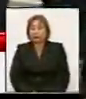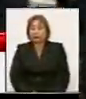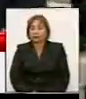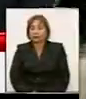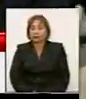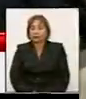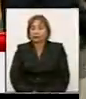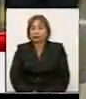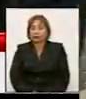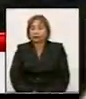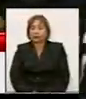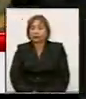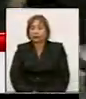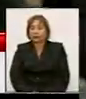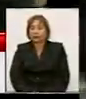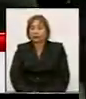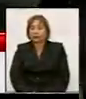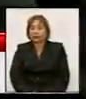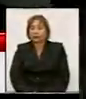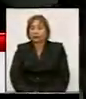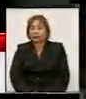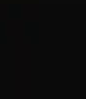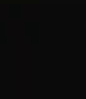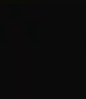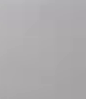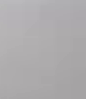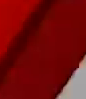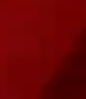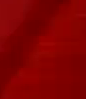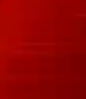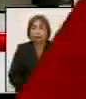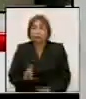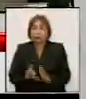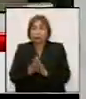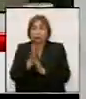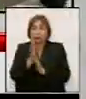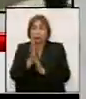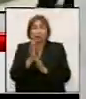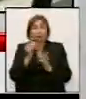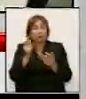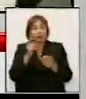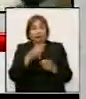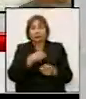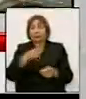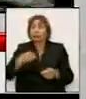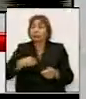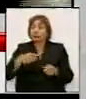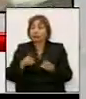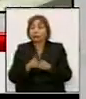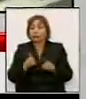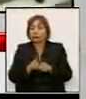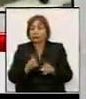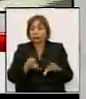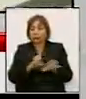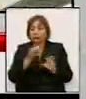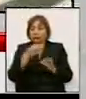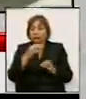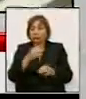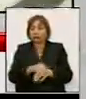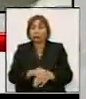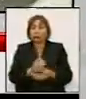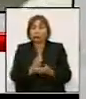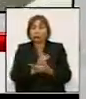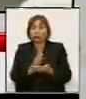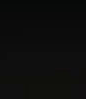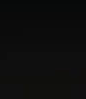como es tradición cuando parte uno de sus miembros. También ha participado